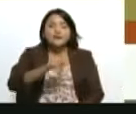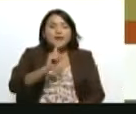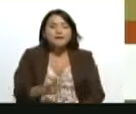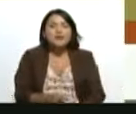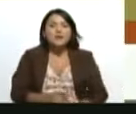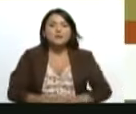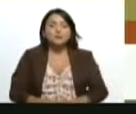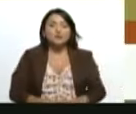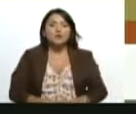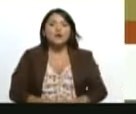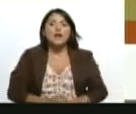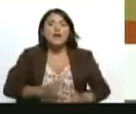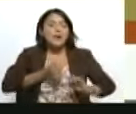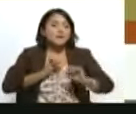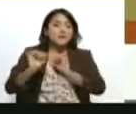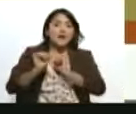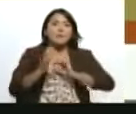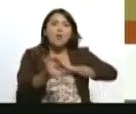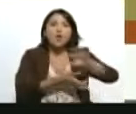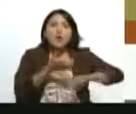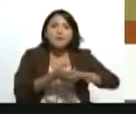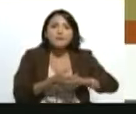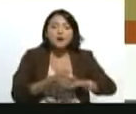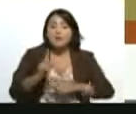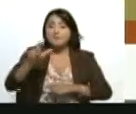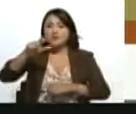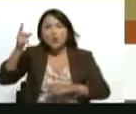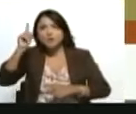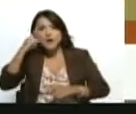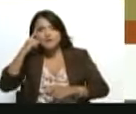evitar la anarquía. El que no sabe tiene que preguntar.